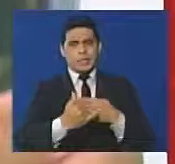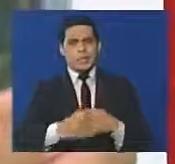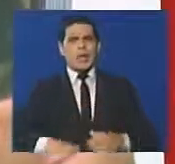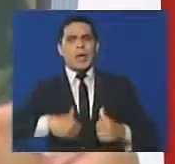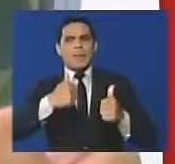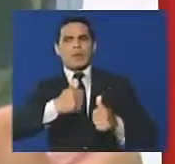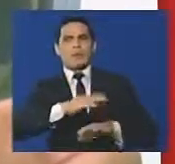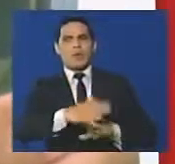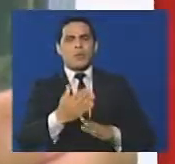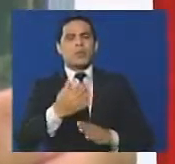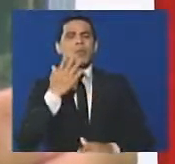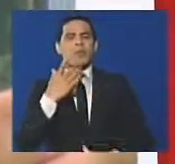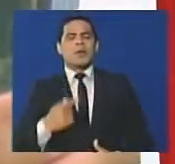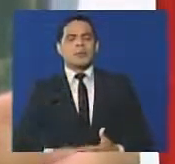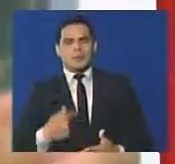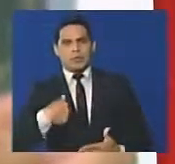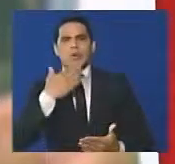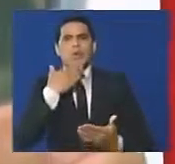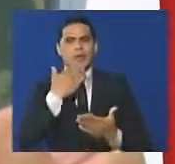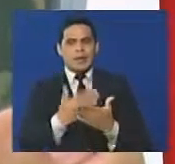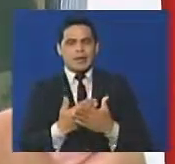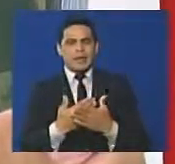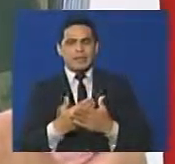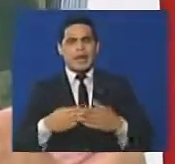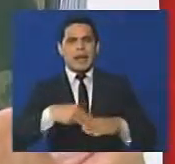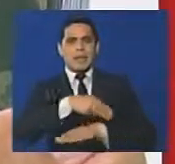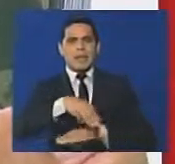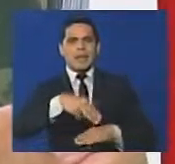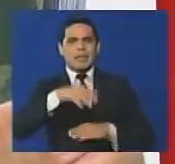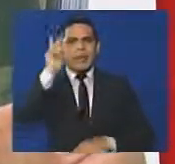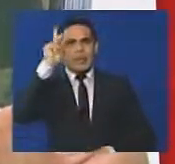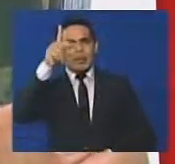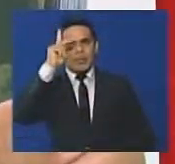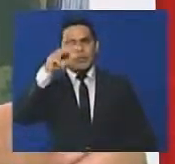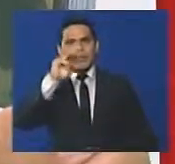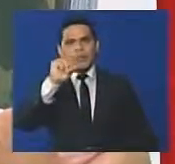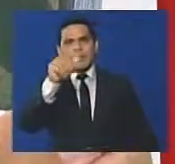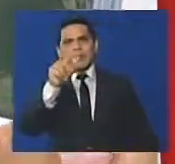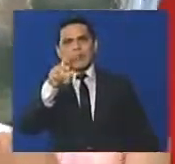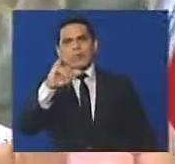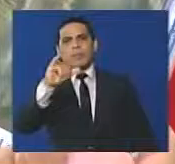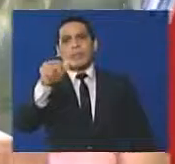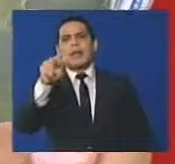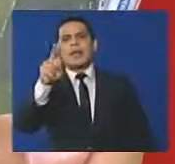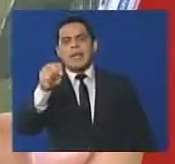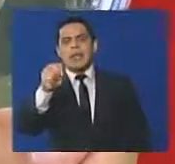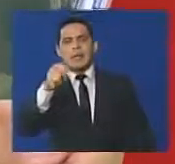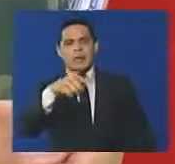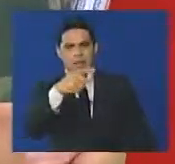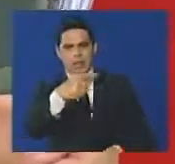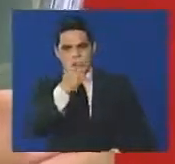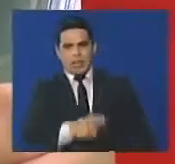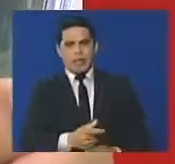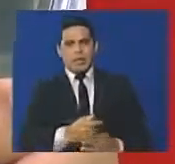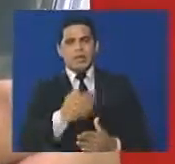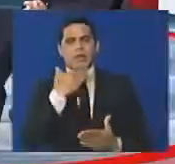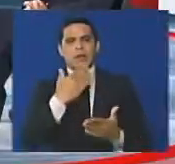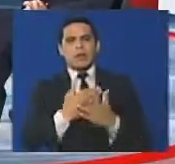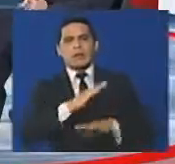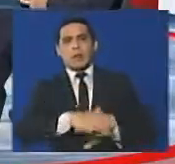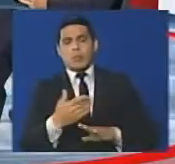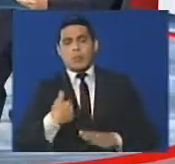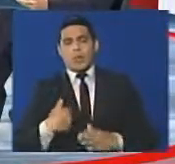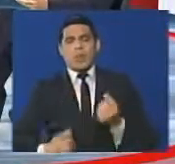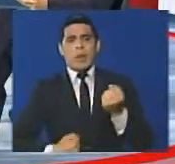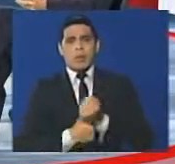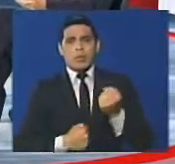nació porque debo darle la gracia a nuestra ministra, la profesora Marianne Hanson, porque ella me apoyó en